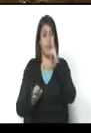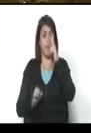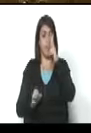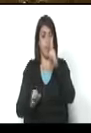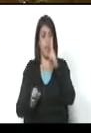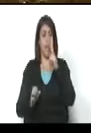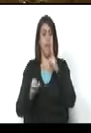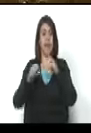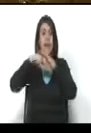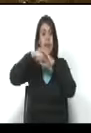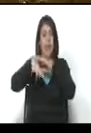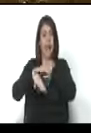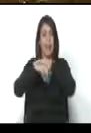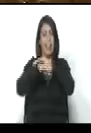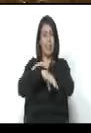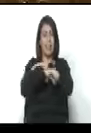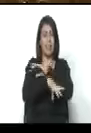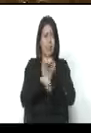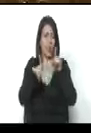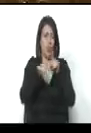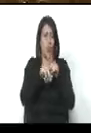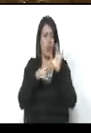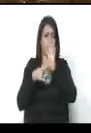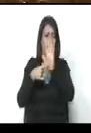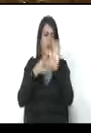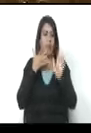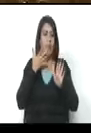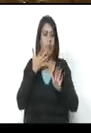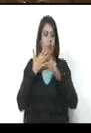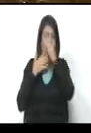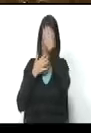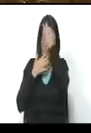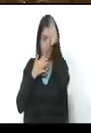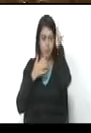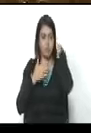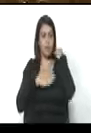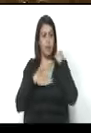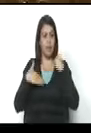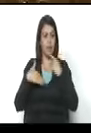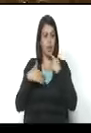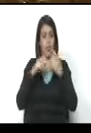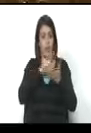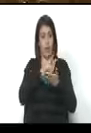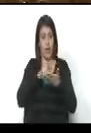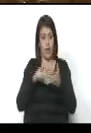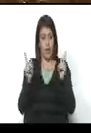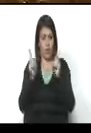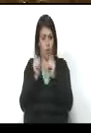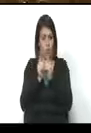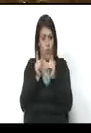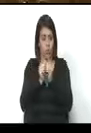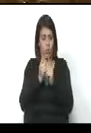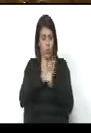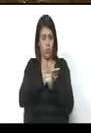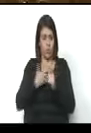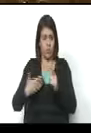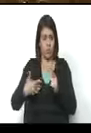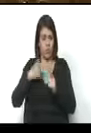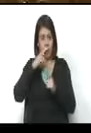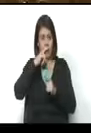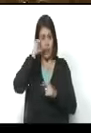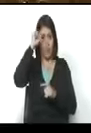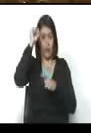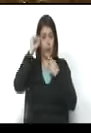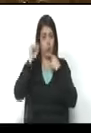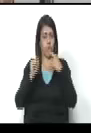raíces. Aquí está este libro extraordinario también. Y quiero sí leer un fragmento de nuestro presidente Nicolás